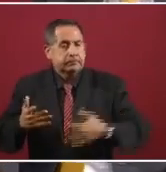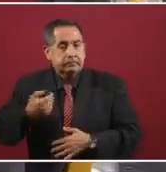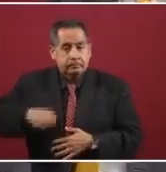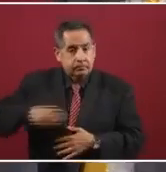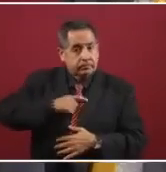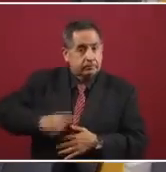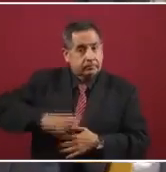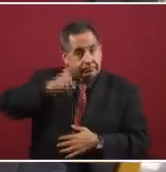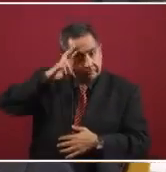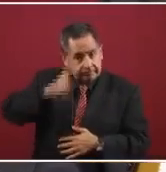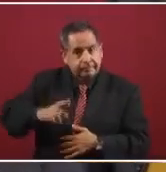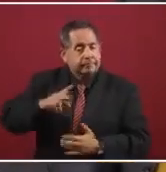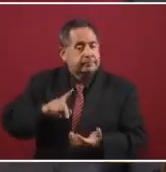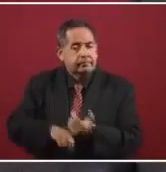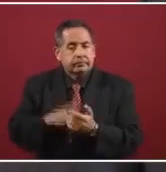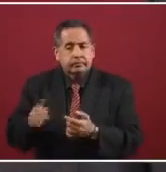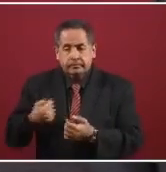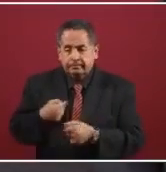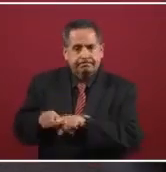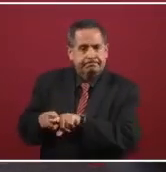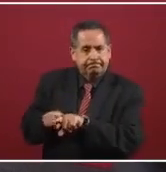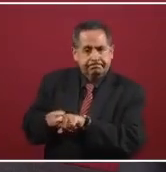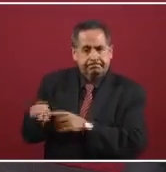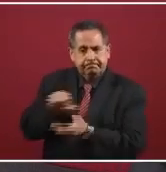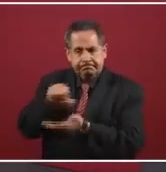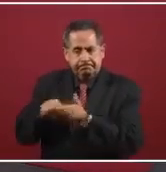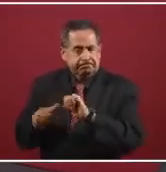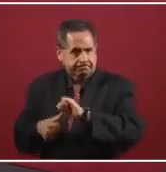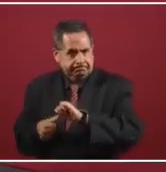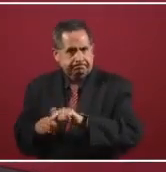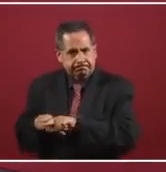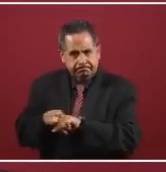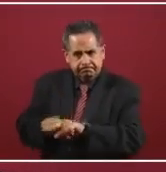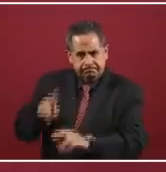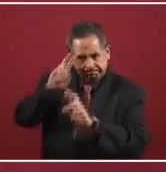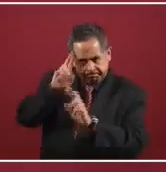nuestros hermanos centroamericanos,